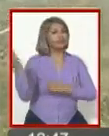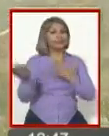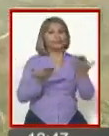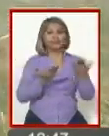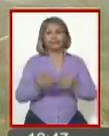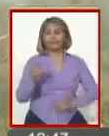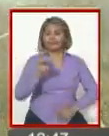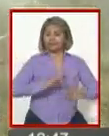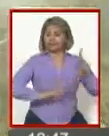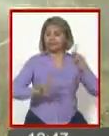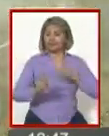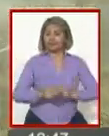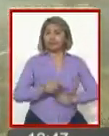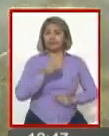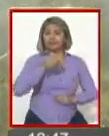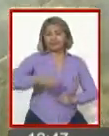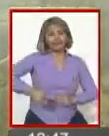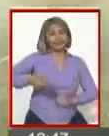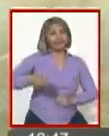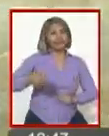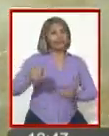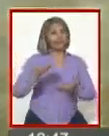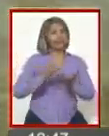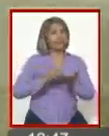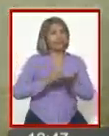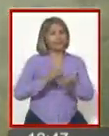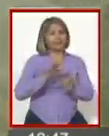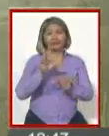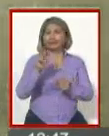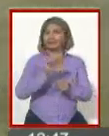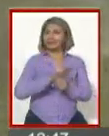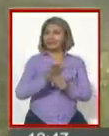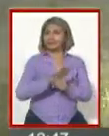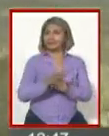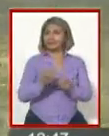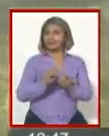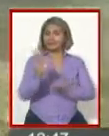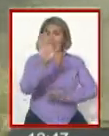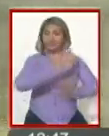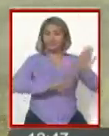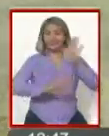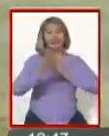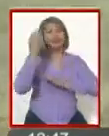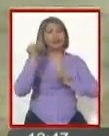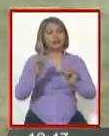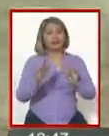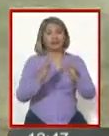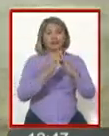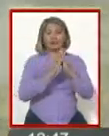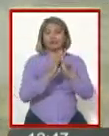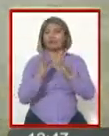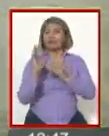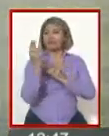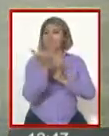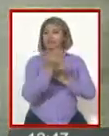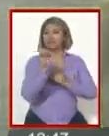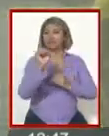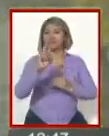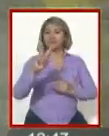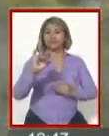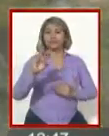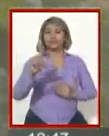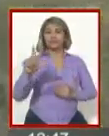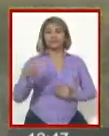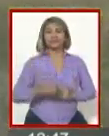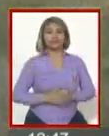esto. Los vecinos, como ven, con baldes, pero no abastece. Esto se está poniendo preocupante porque hay condominios cerca, condominio Sevilla Las Terrazas